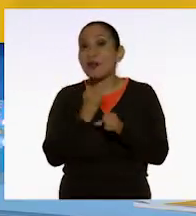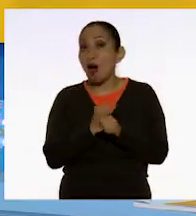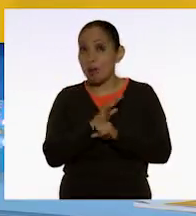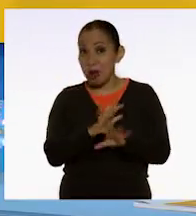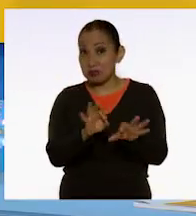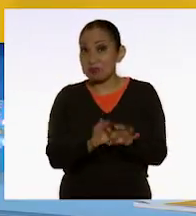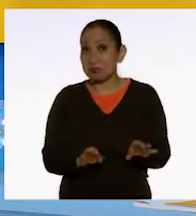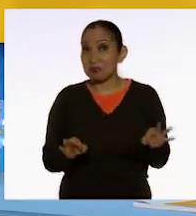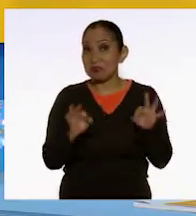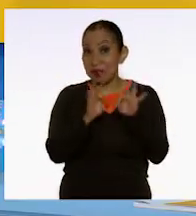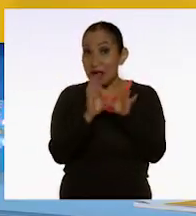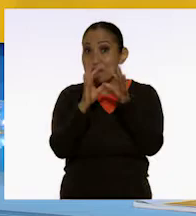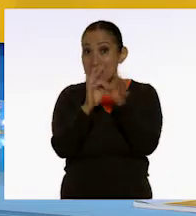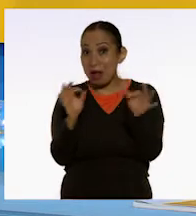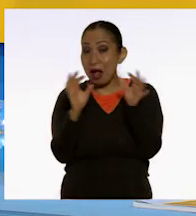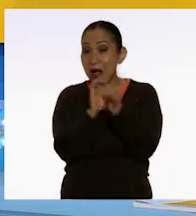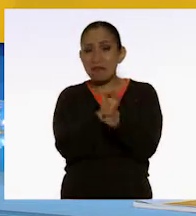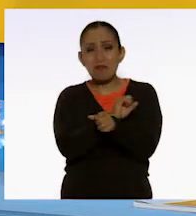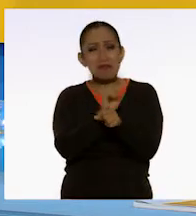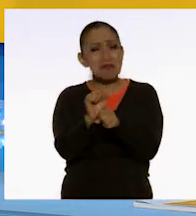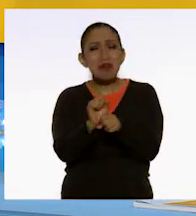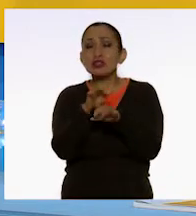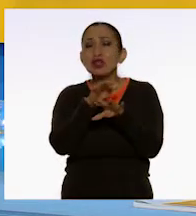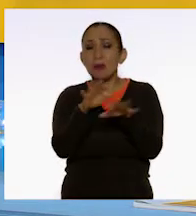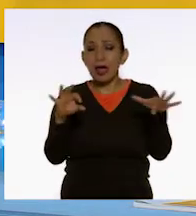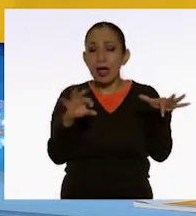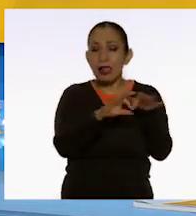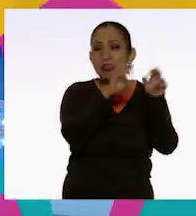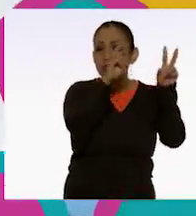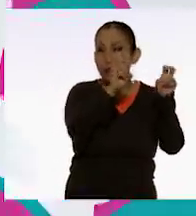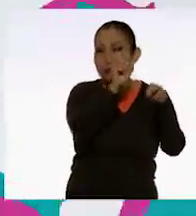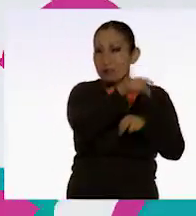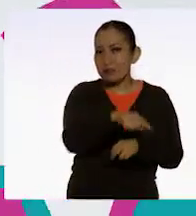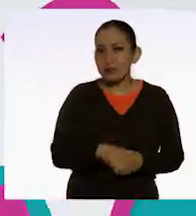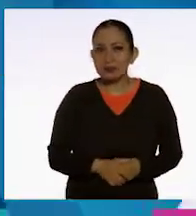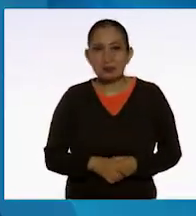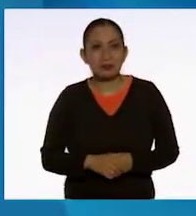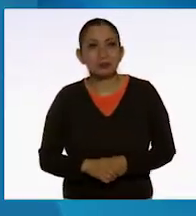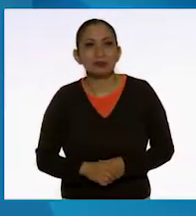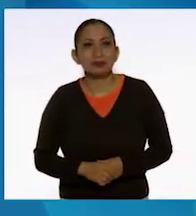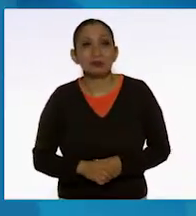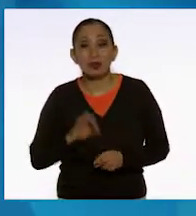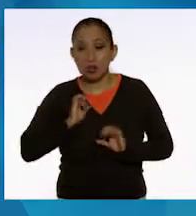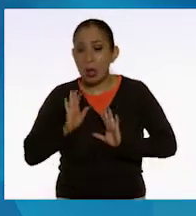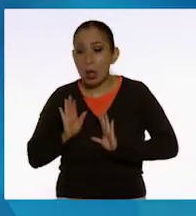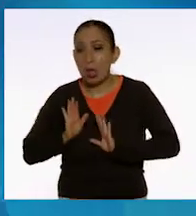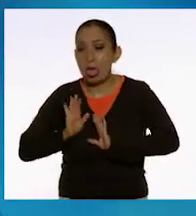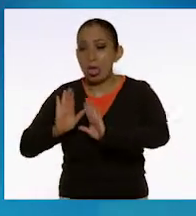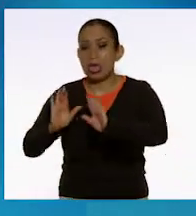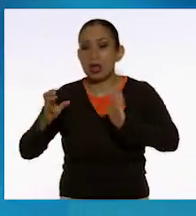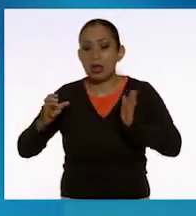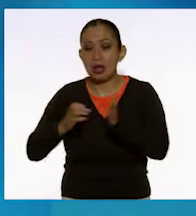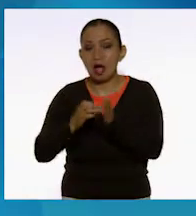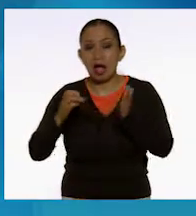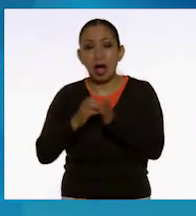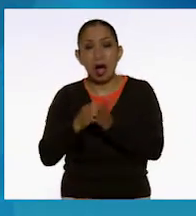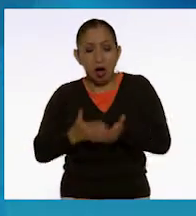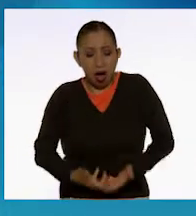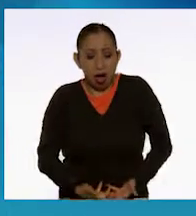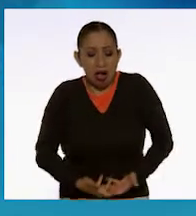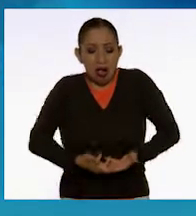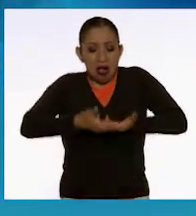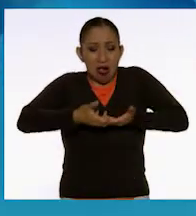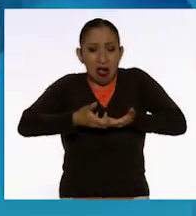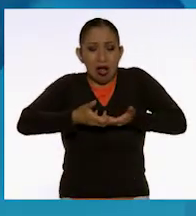información relevante y explicaciones sencillas relacionadas con los temas tratados. Cuando empujamos una caja, o cargamos